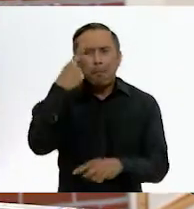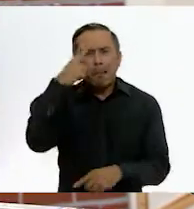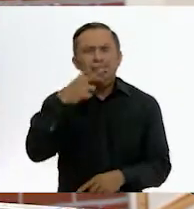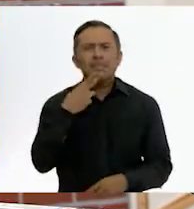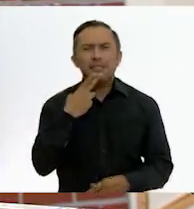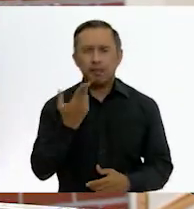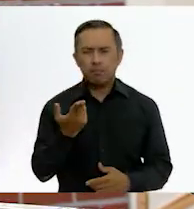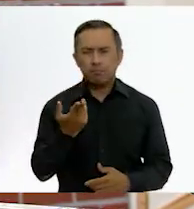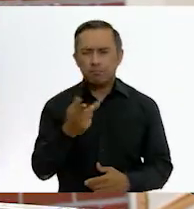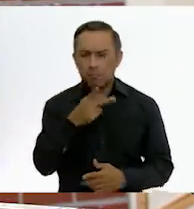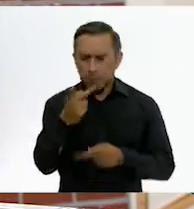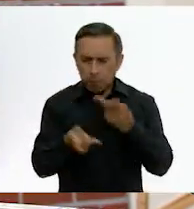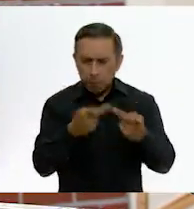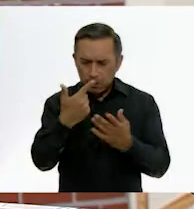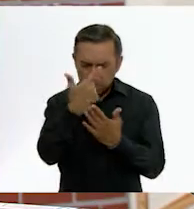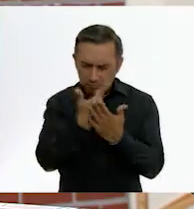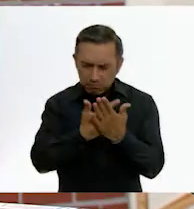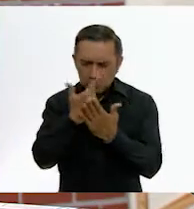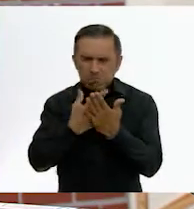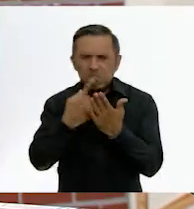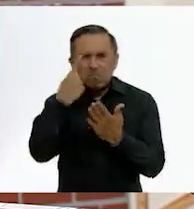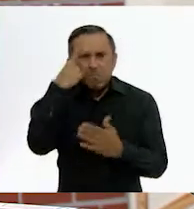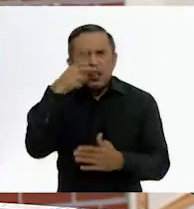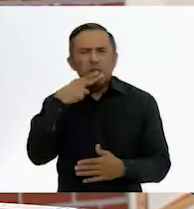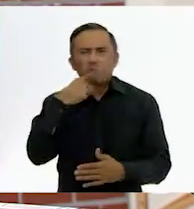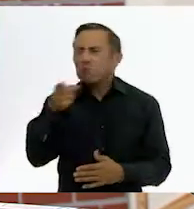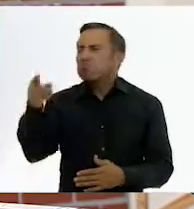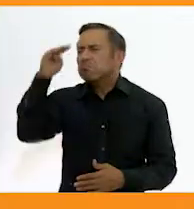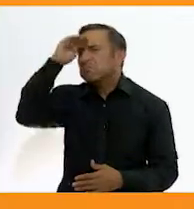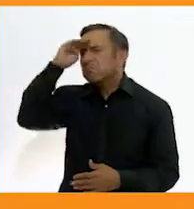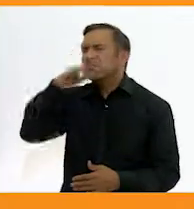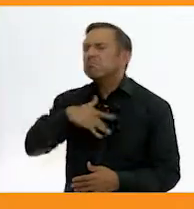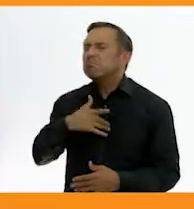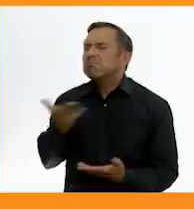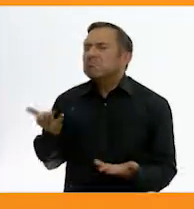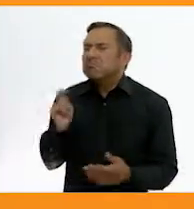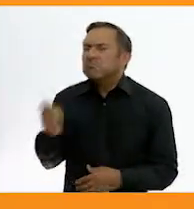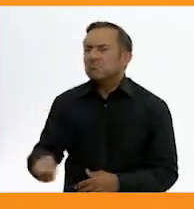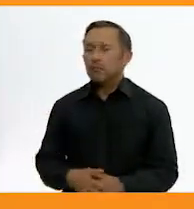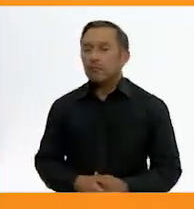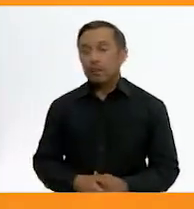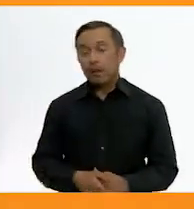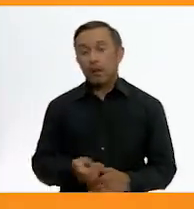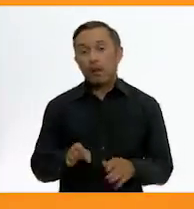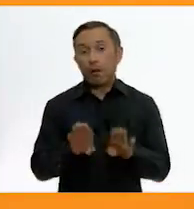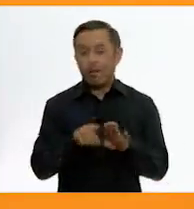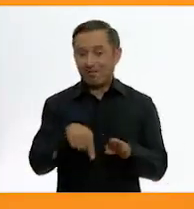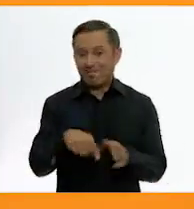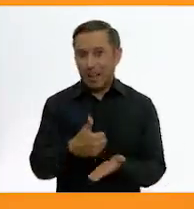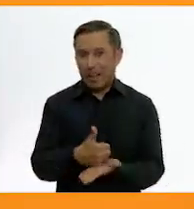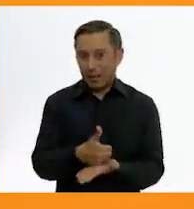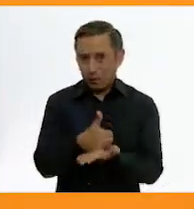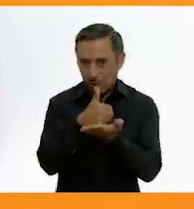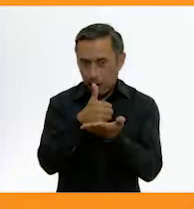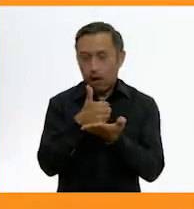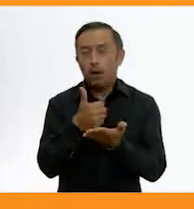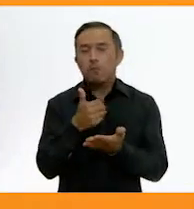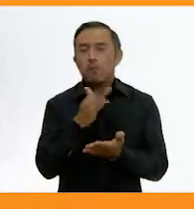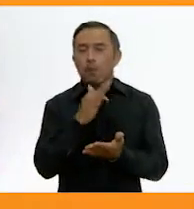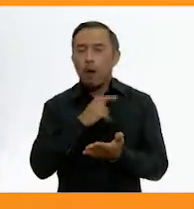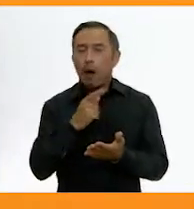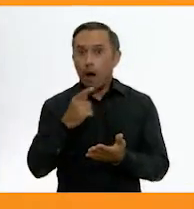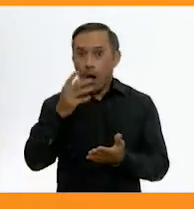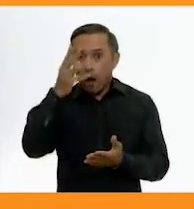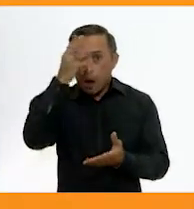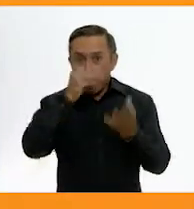haríamos un cuestionario así que se te ocurre mariano que es una herramienta para saber qué tanto hemos aprendido y